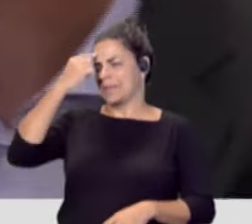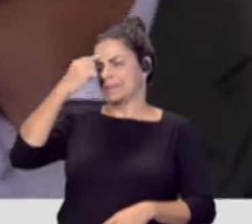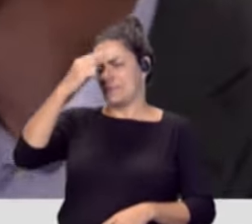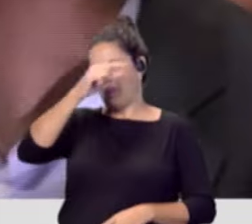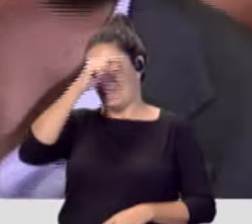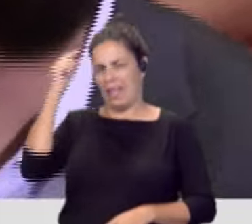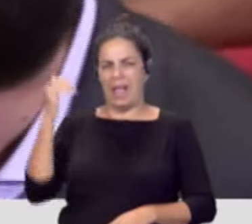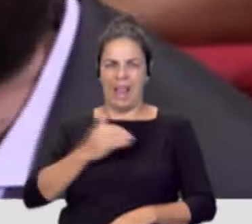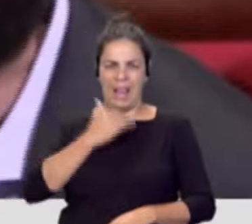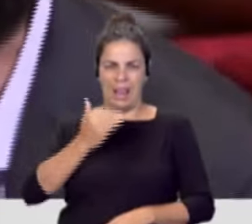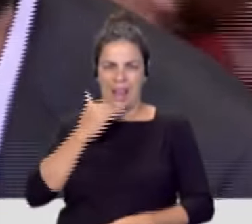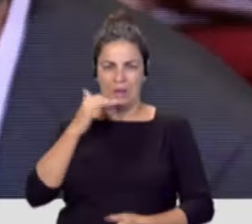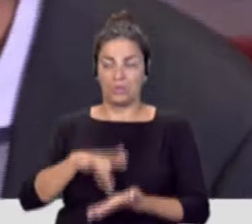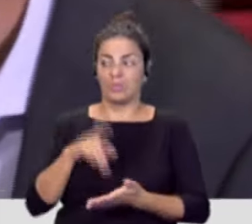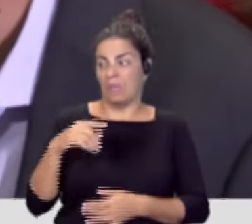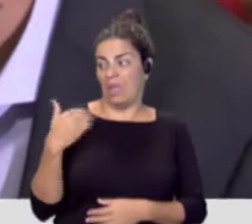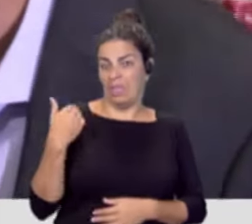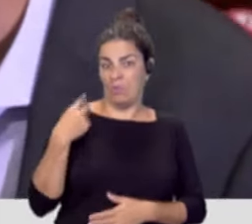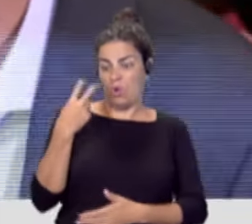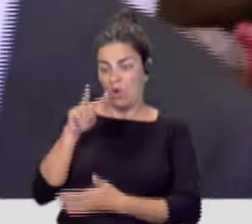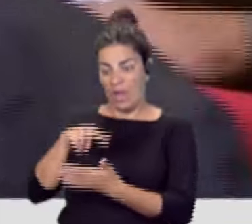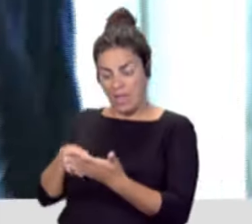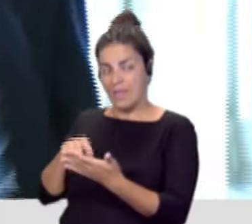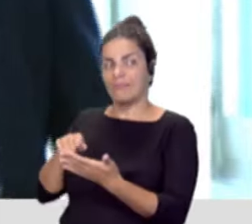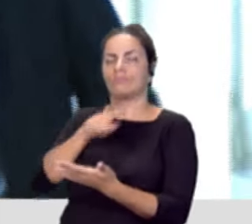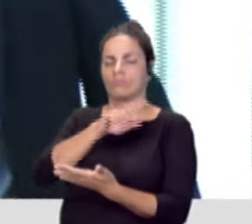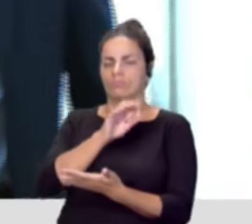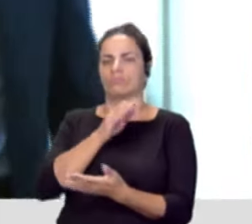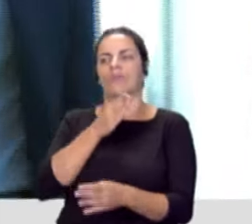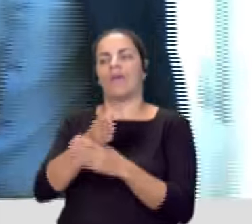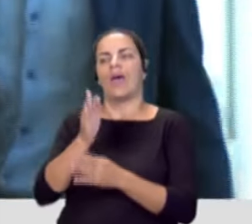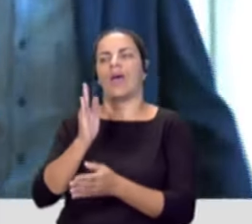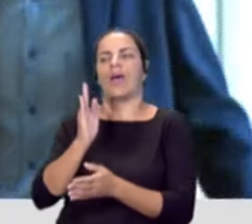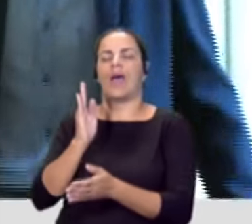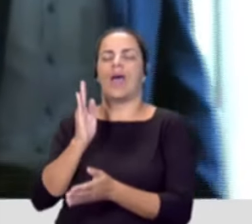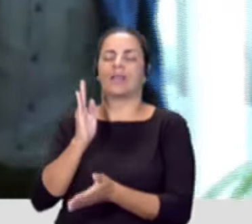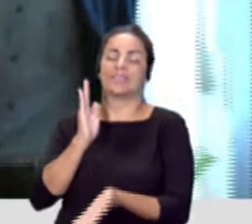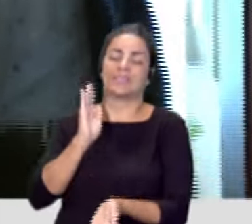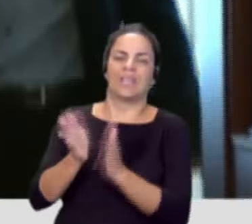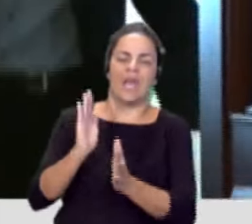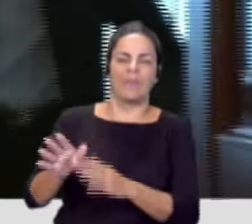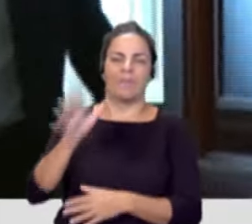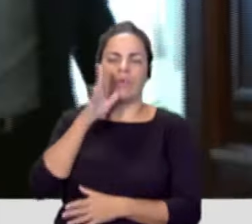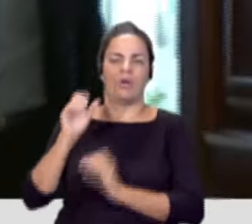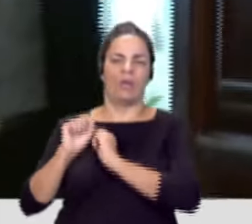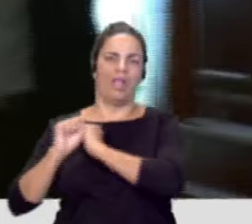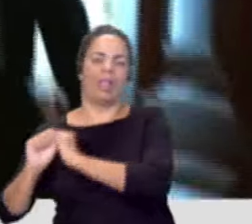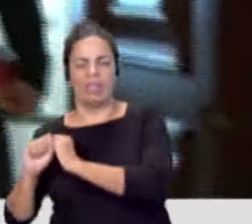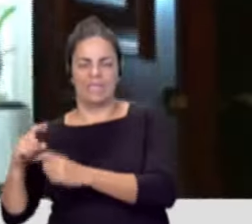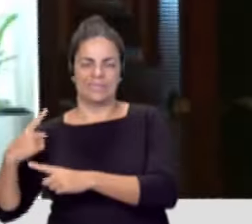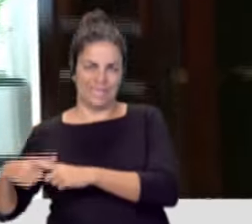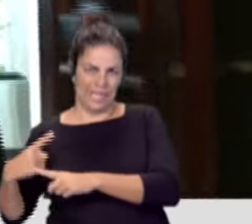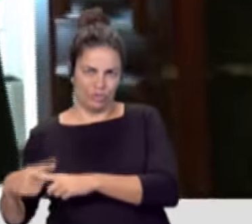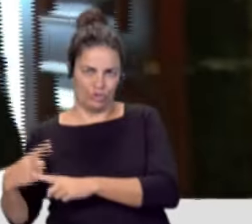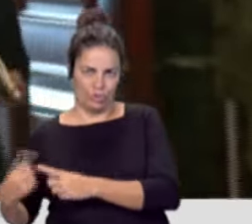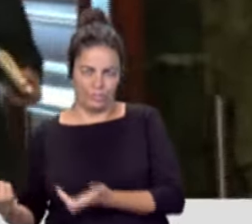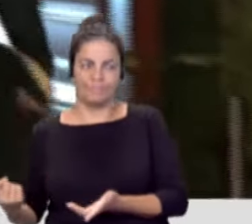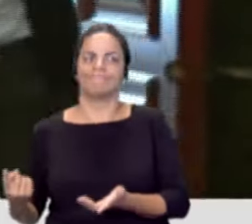leer en último momento que tiene que estaba en terapia de adicción al sexo. Con lo cual, esto ya, la cosa va